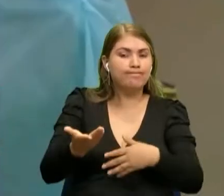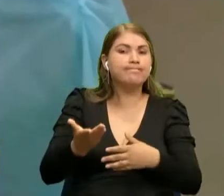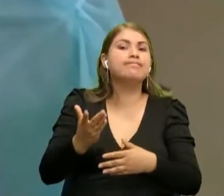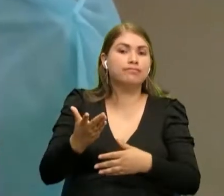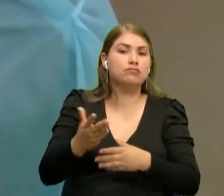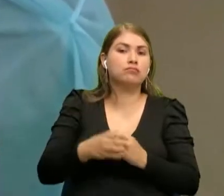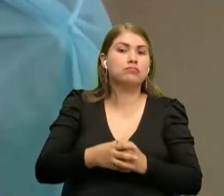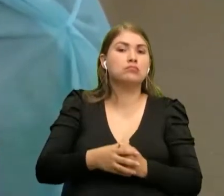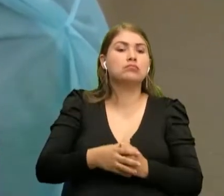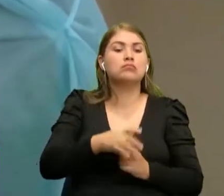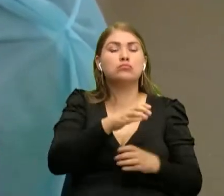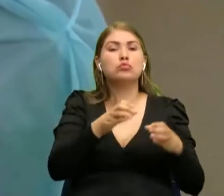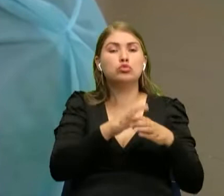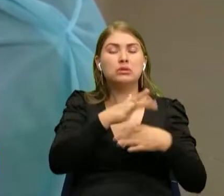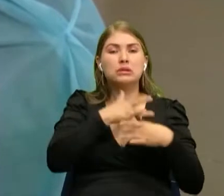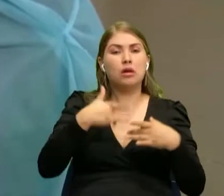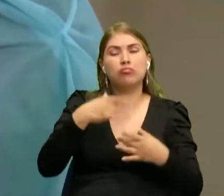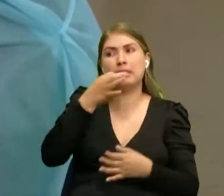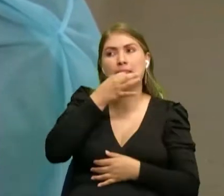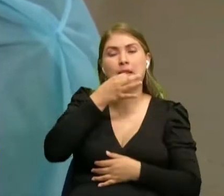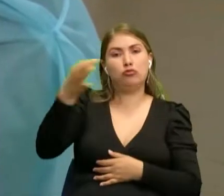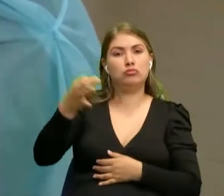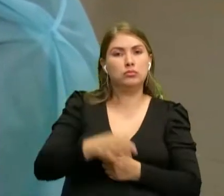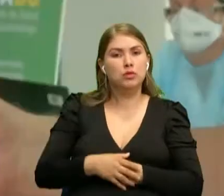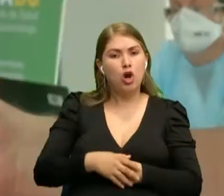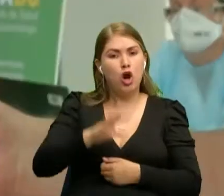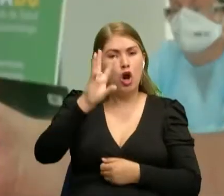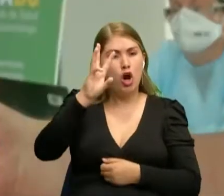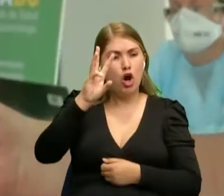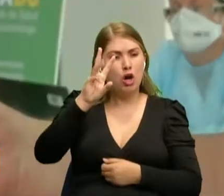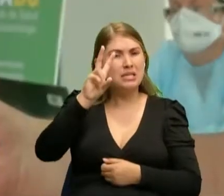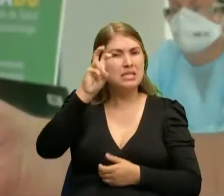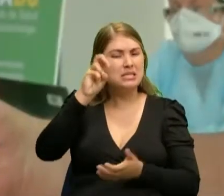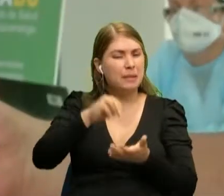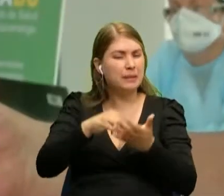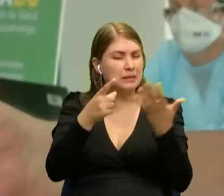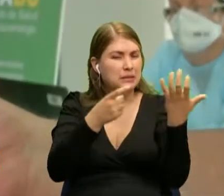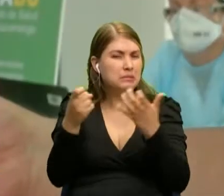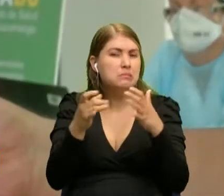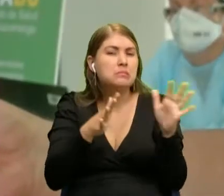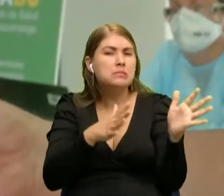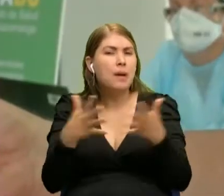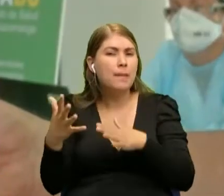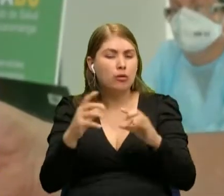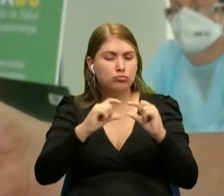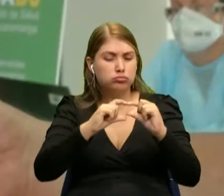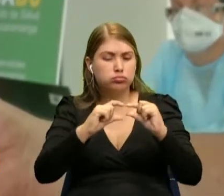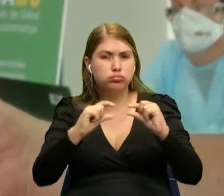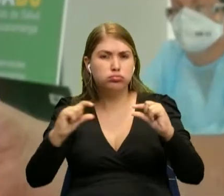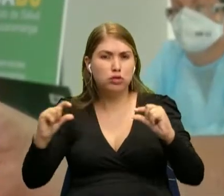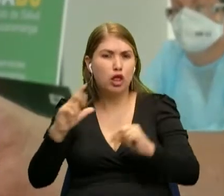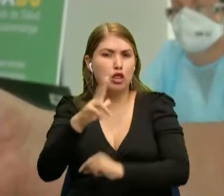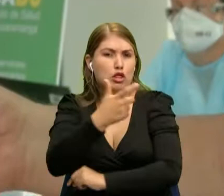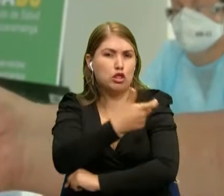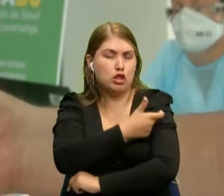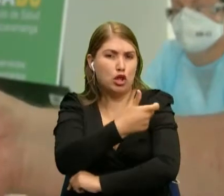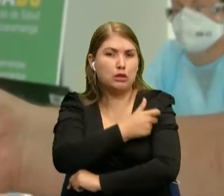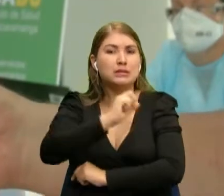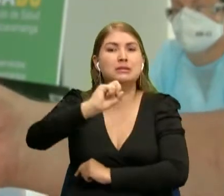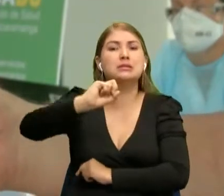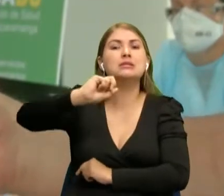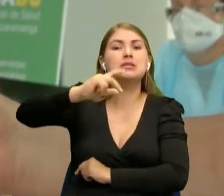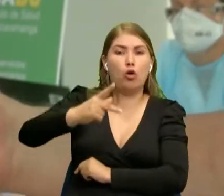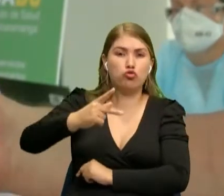lo denunciaron a autoridades de salud. Unas 8.000, 7.600 más o menos, que son dosis de